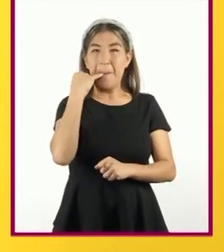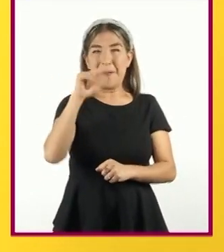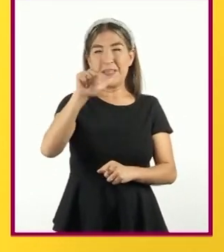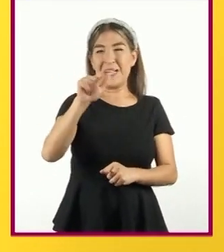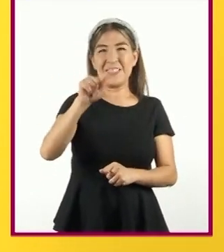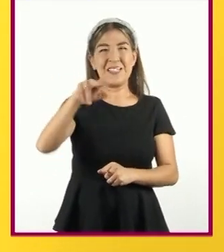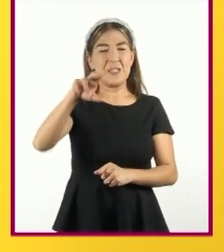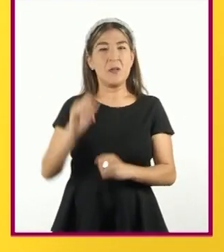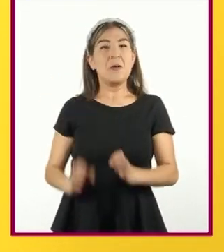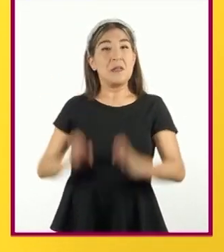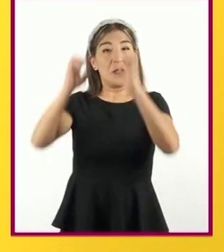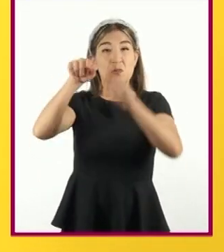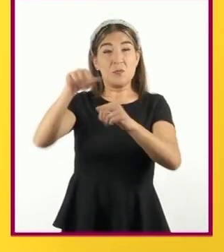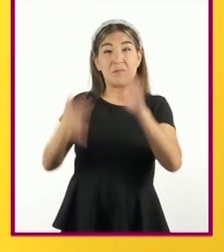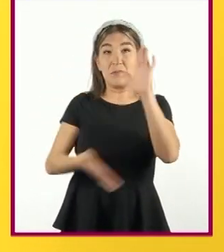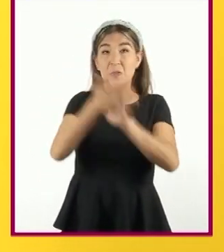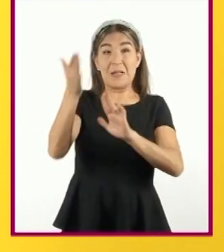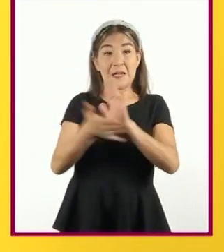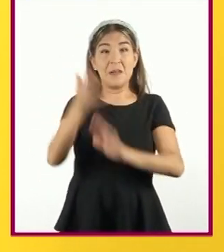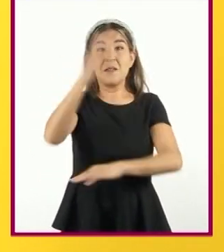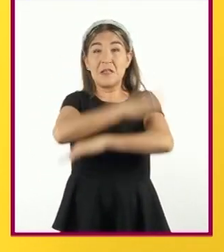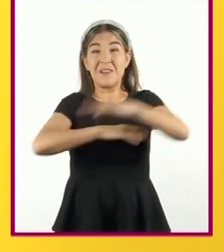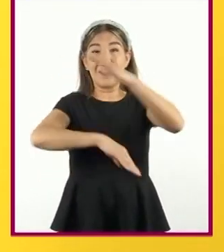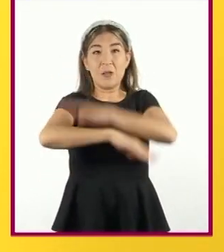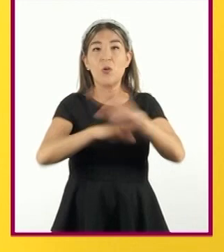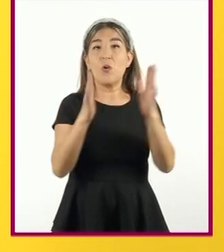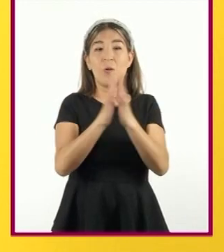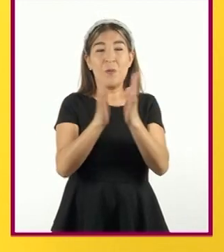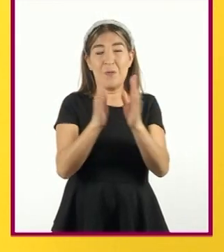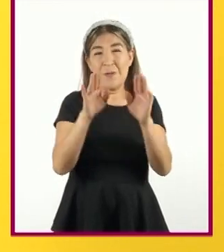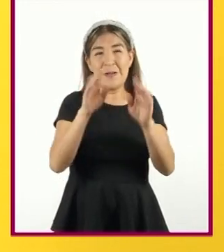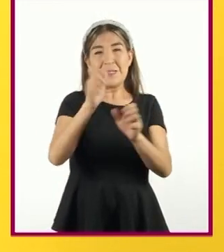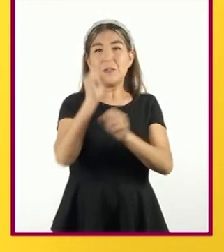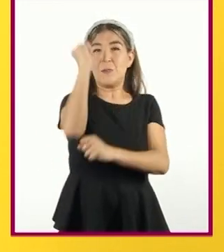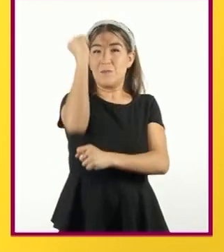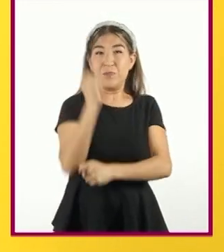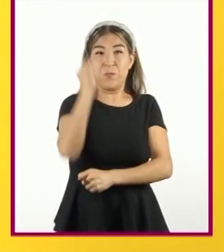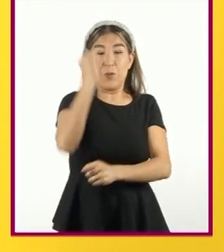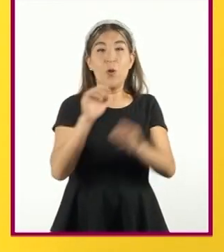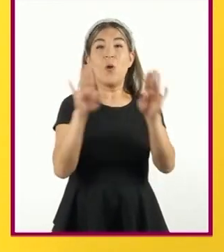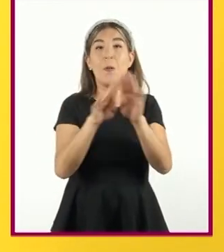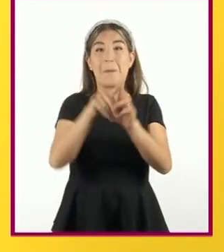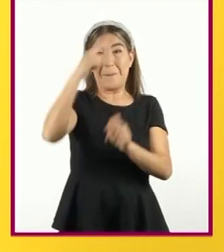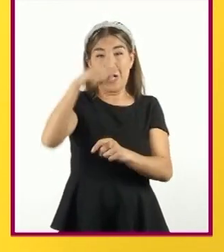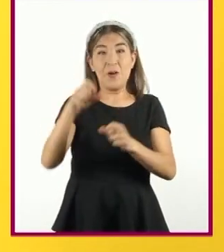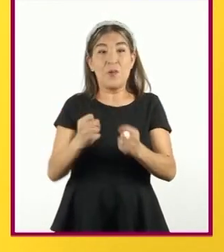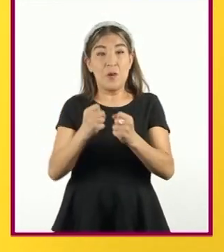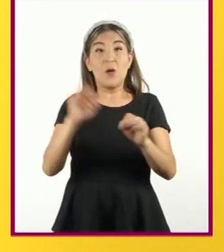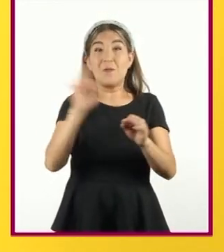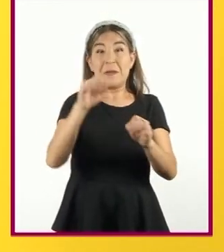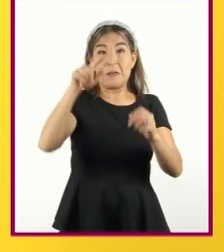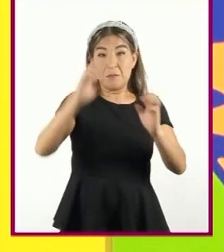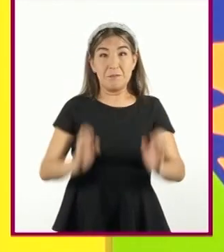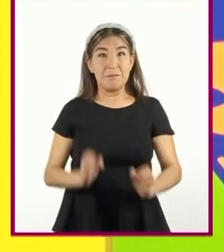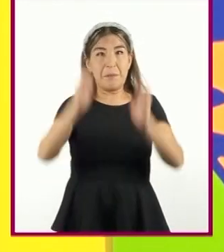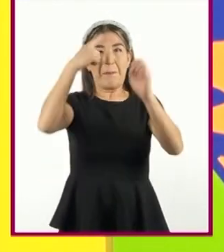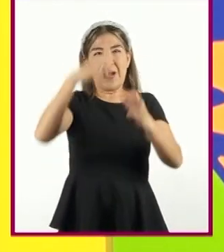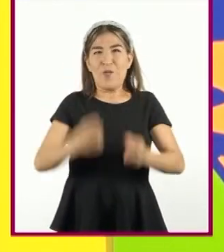con cimientos que contienen gatos hidráulicos para evitar que el edificio colapse en caso de un sismo?